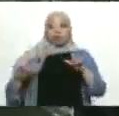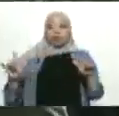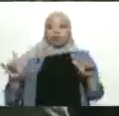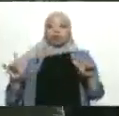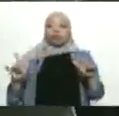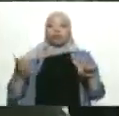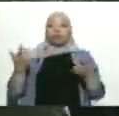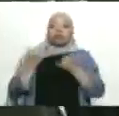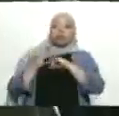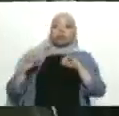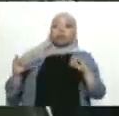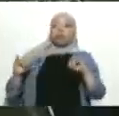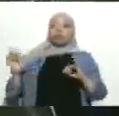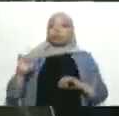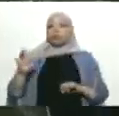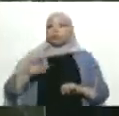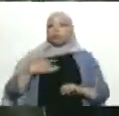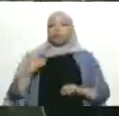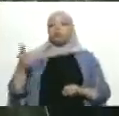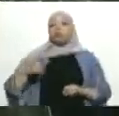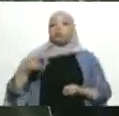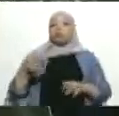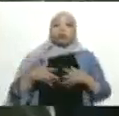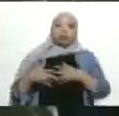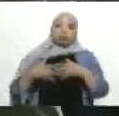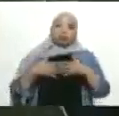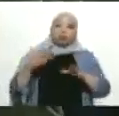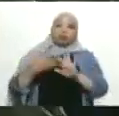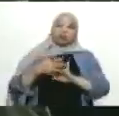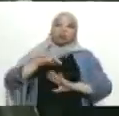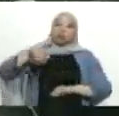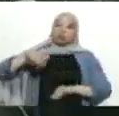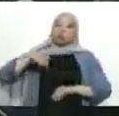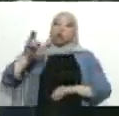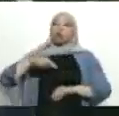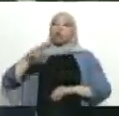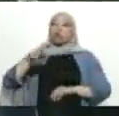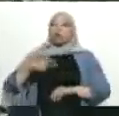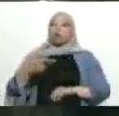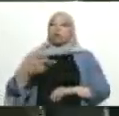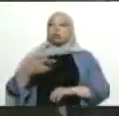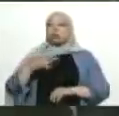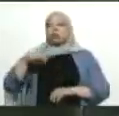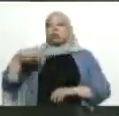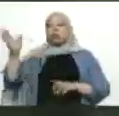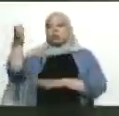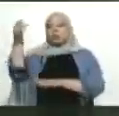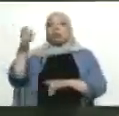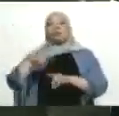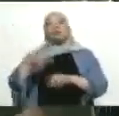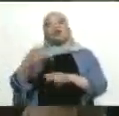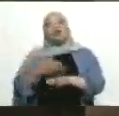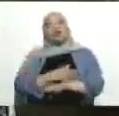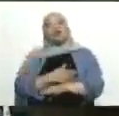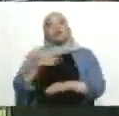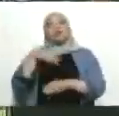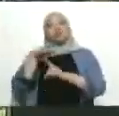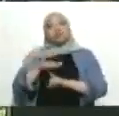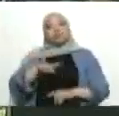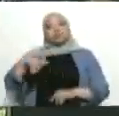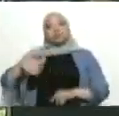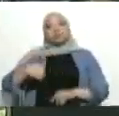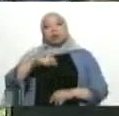soberano, independiente y no podrá imperio alguno soslayarlo jamás, ni mancillar nuestra bandera, ni mucho menos humillar a